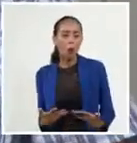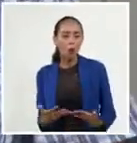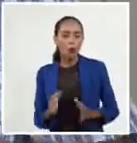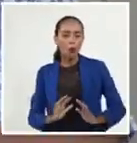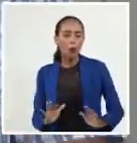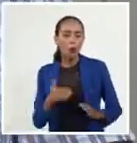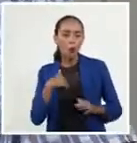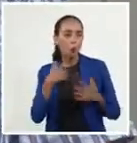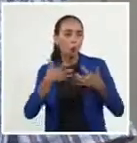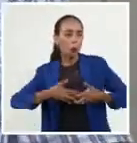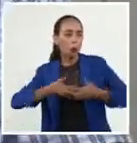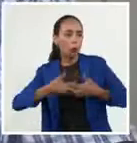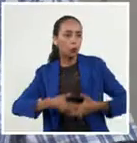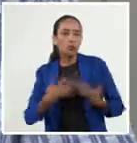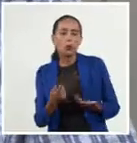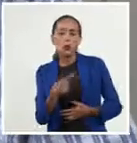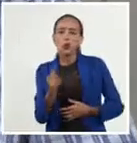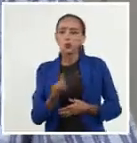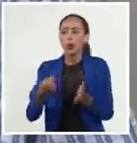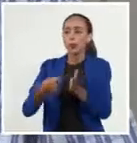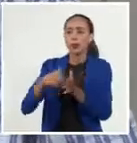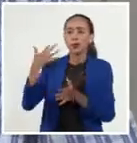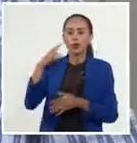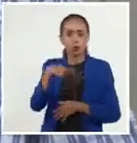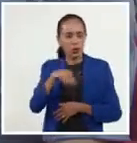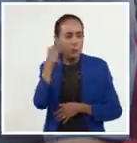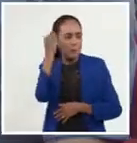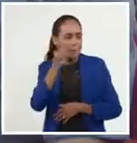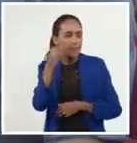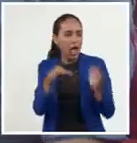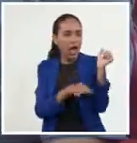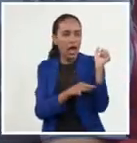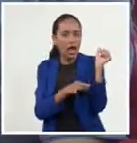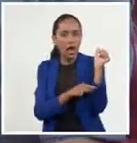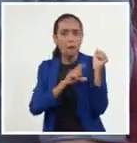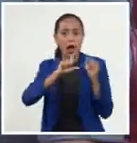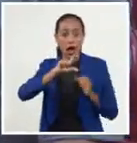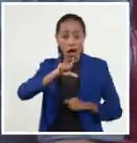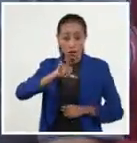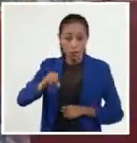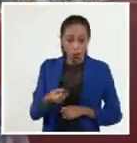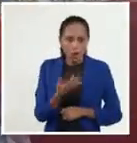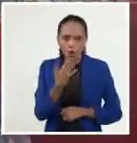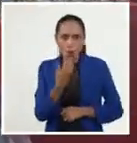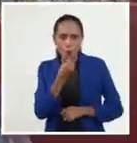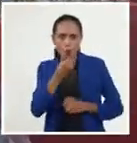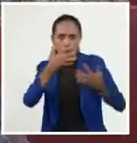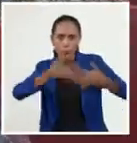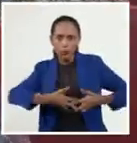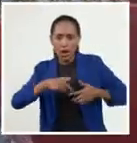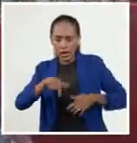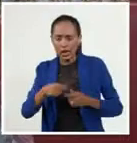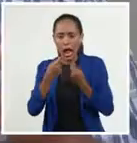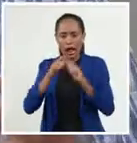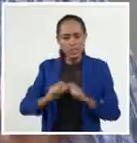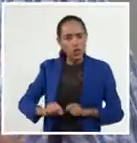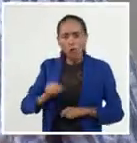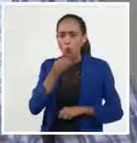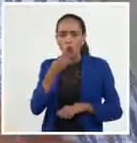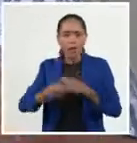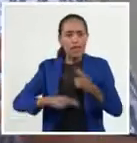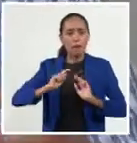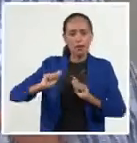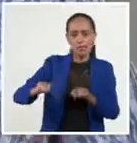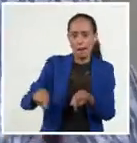no producir, a importar. ¿Ustedes creen que la carne de Camajuaní no se puede producir en Camajuaní? ¿Que aquí con los artesanos no podemos producir zapatos, no podemos